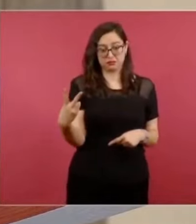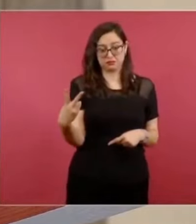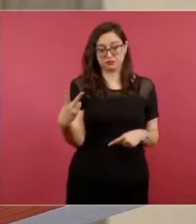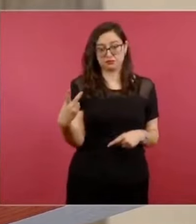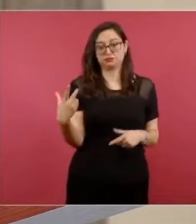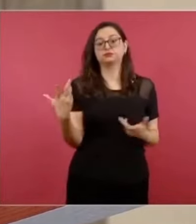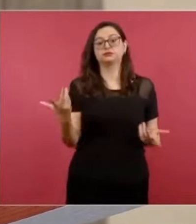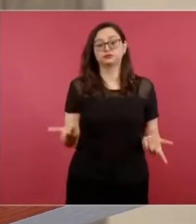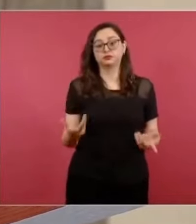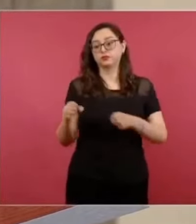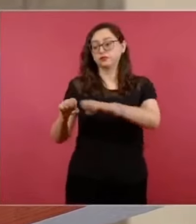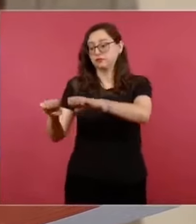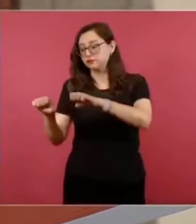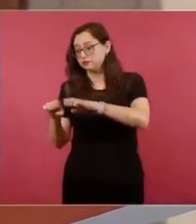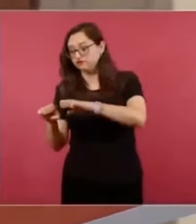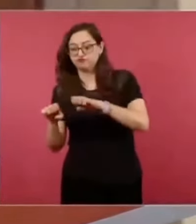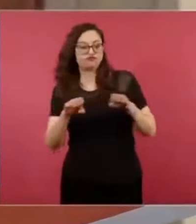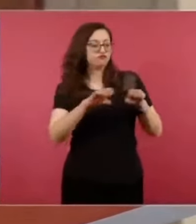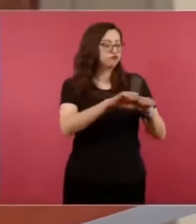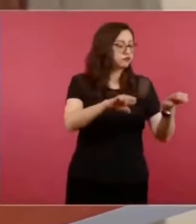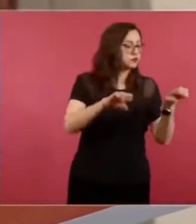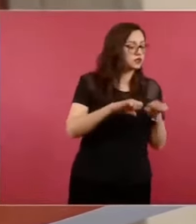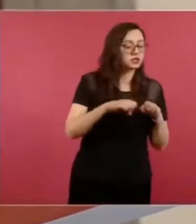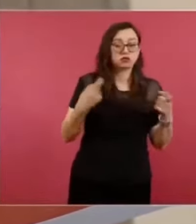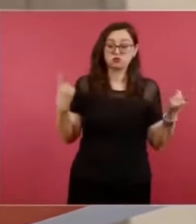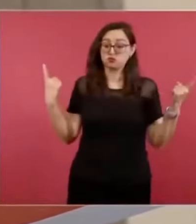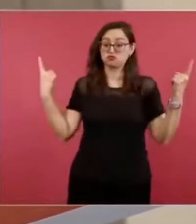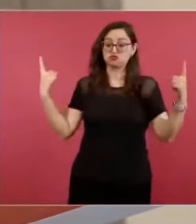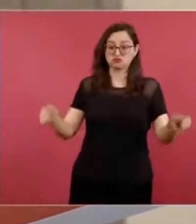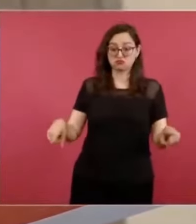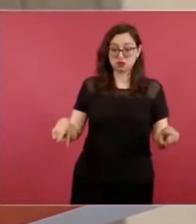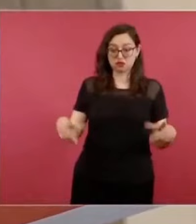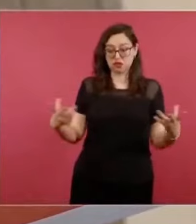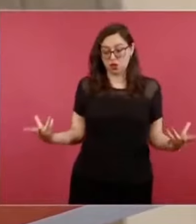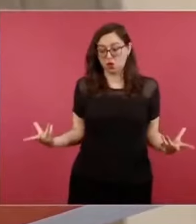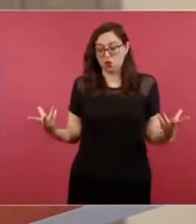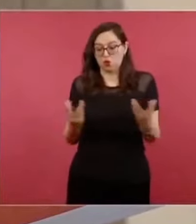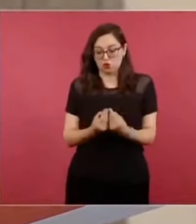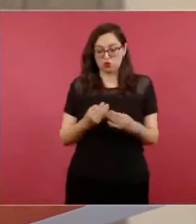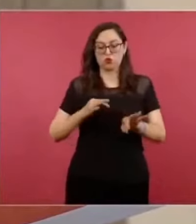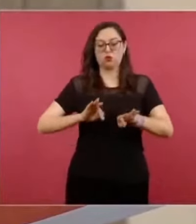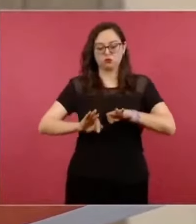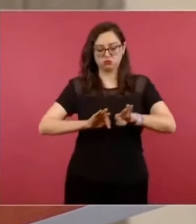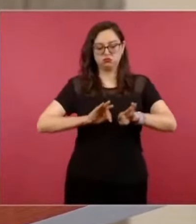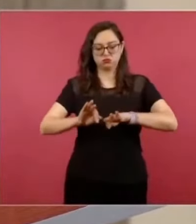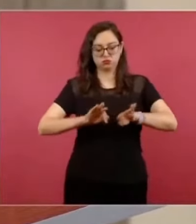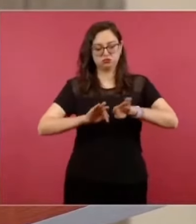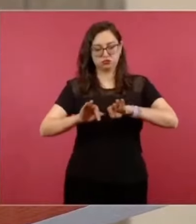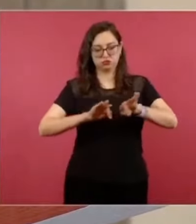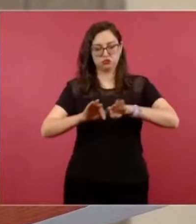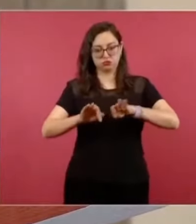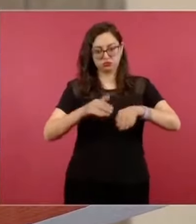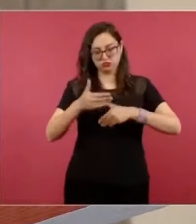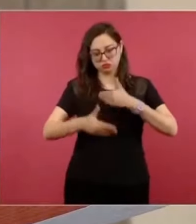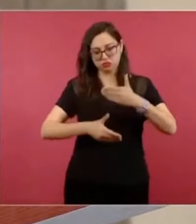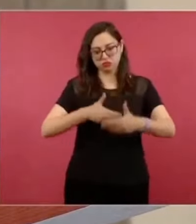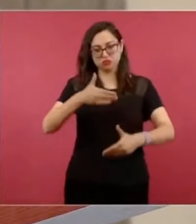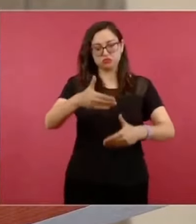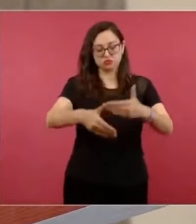ordenaron a sus equipos de seguridad nacional que trabajaran juntos para